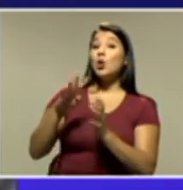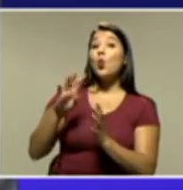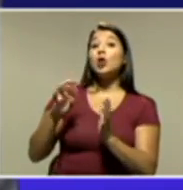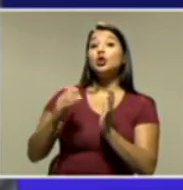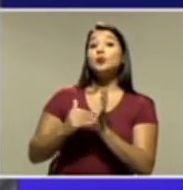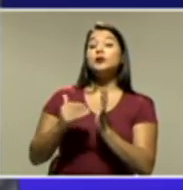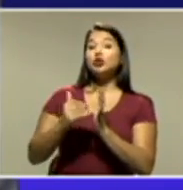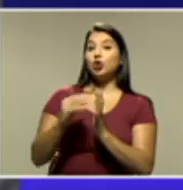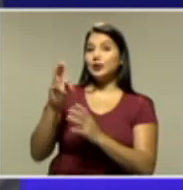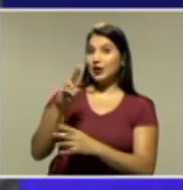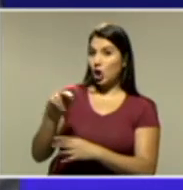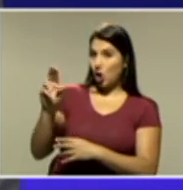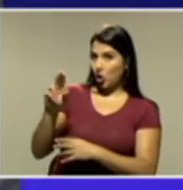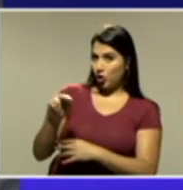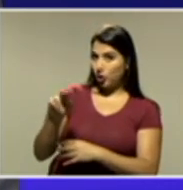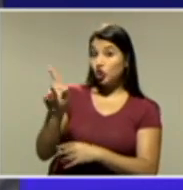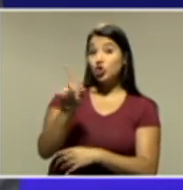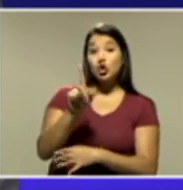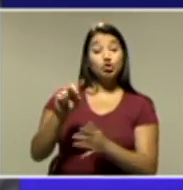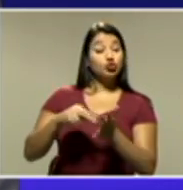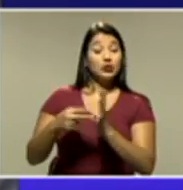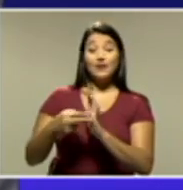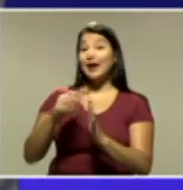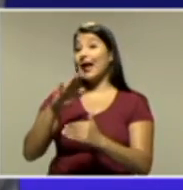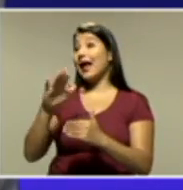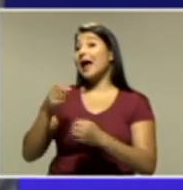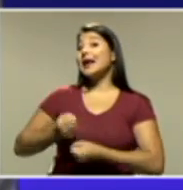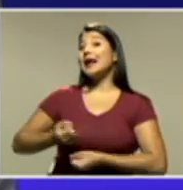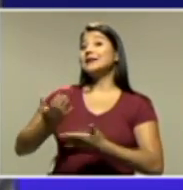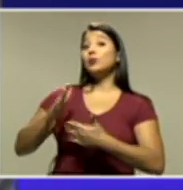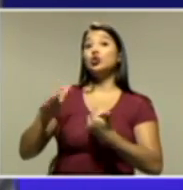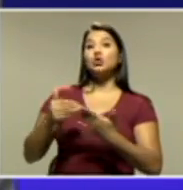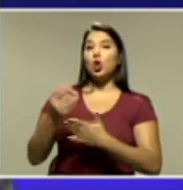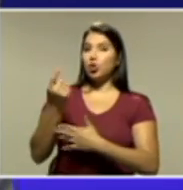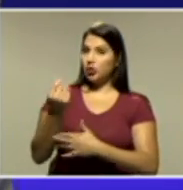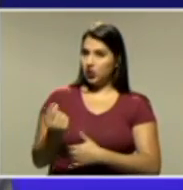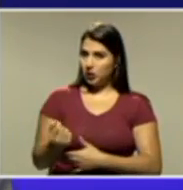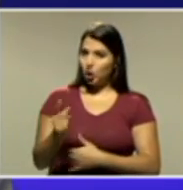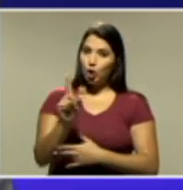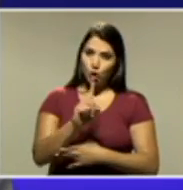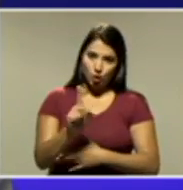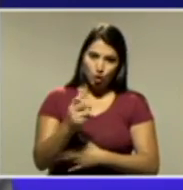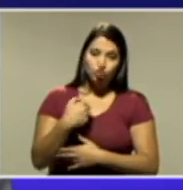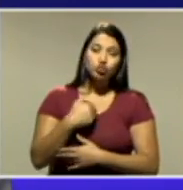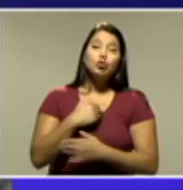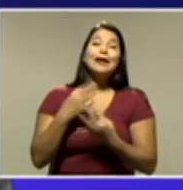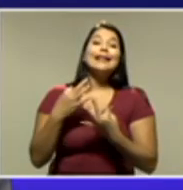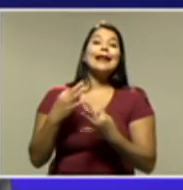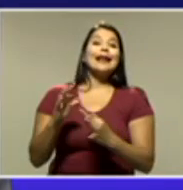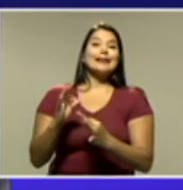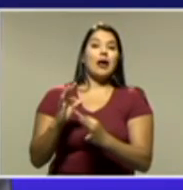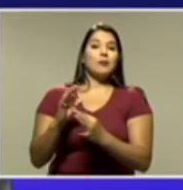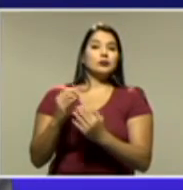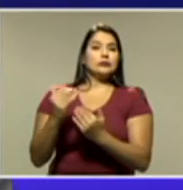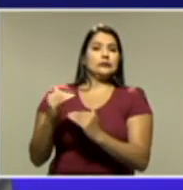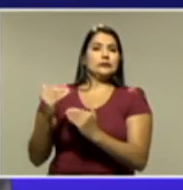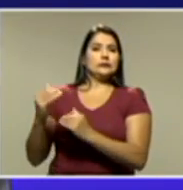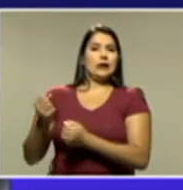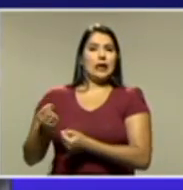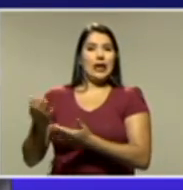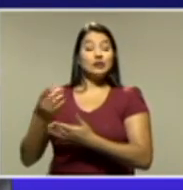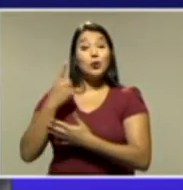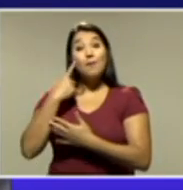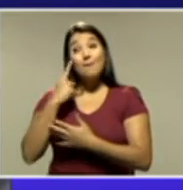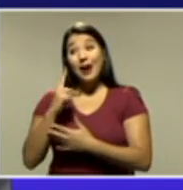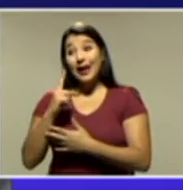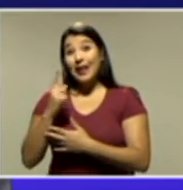colones. No es que todo ese dinero se vaya a gastar, por supuesto que procuramos ir generando ahorros para poder devolver los